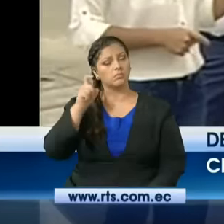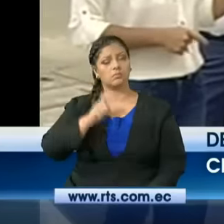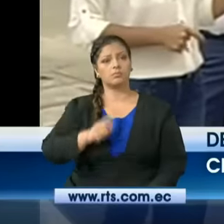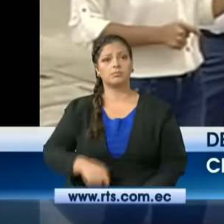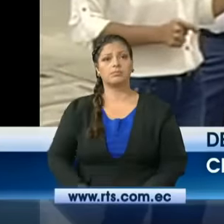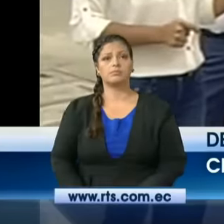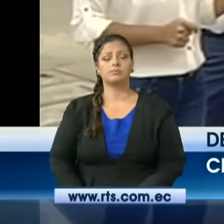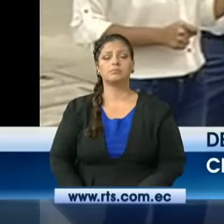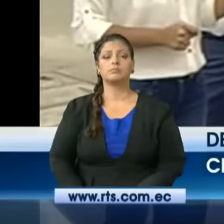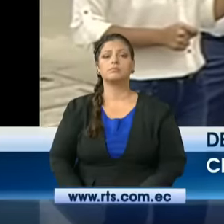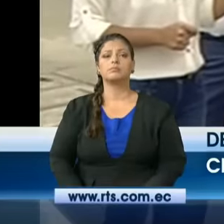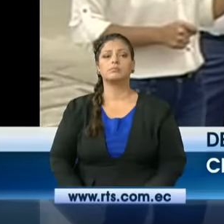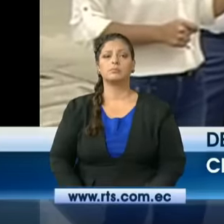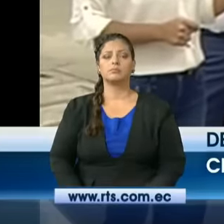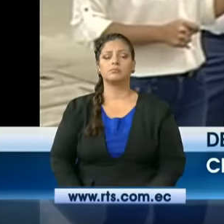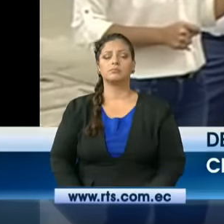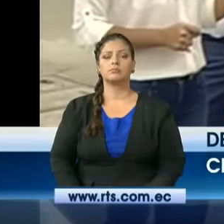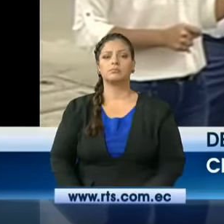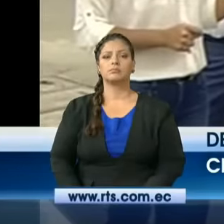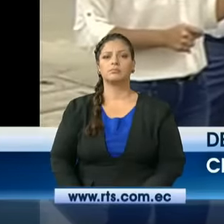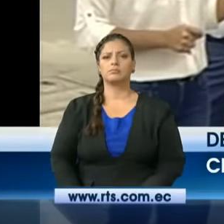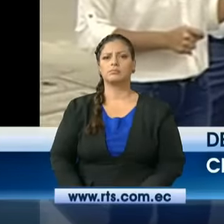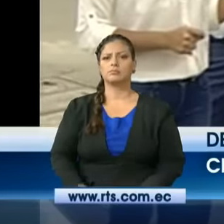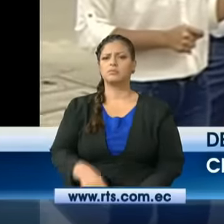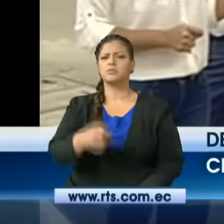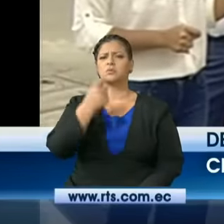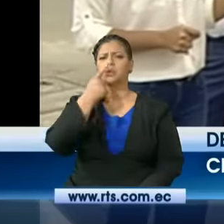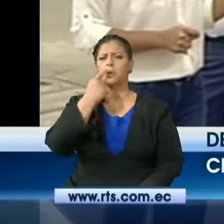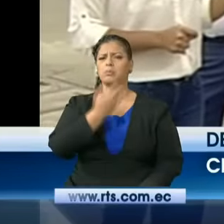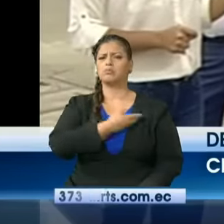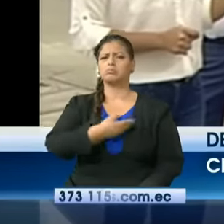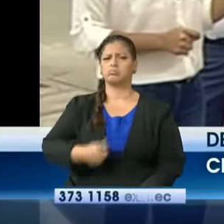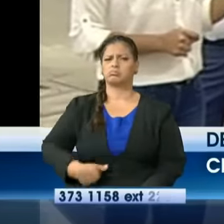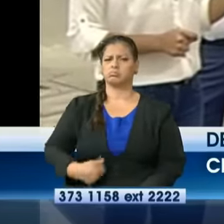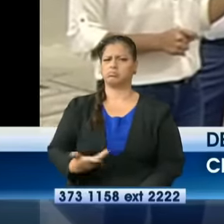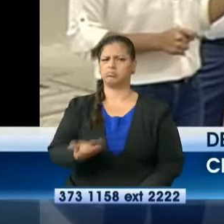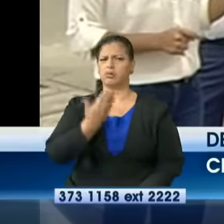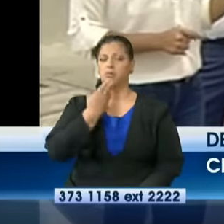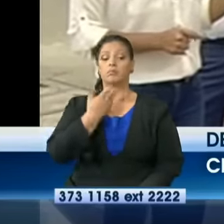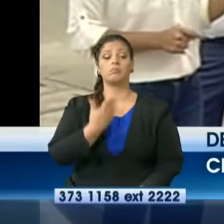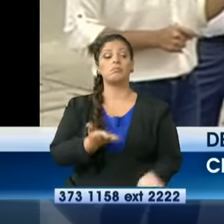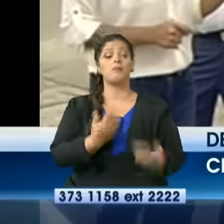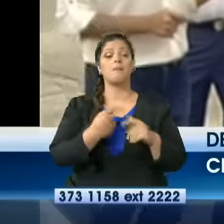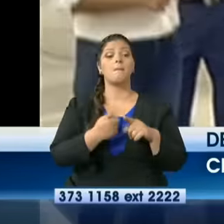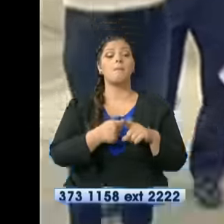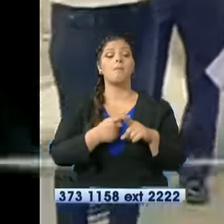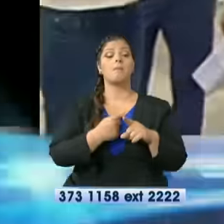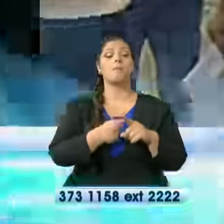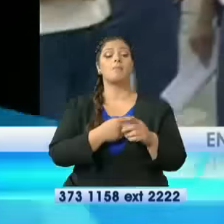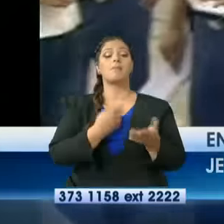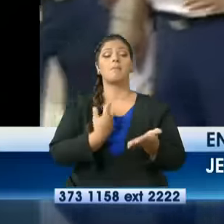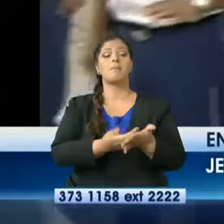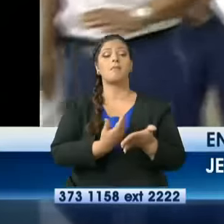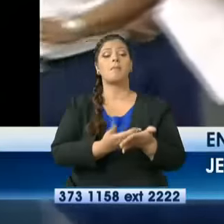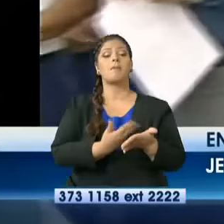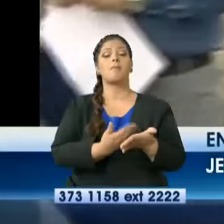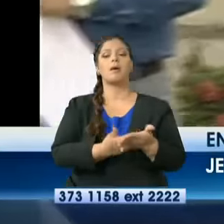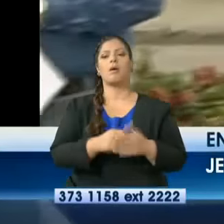de la ley, está haciendo una especie de peaje aquí en la entrada de la Ciudadela, cobrando una X cantidad de dinero a vehículos que están